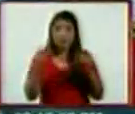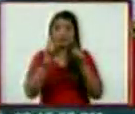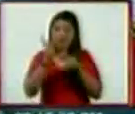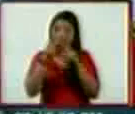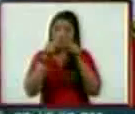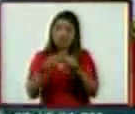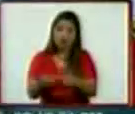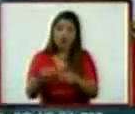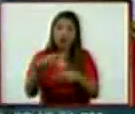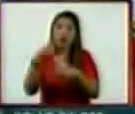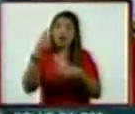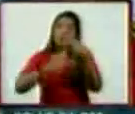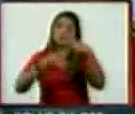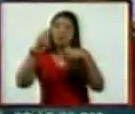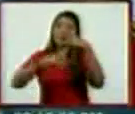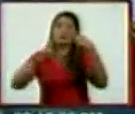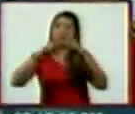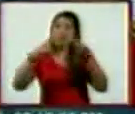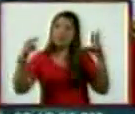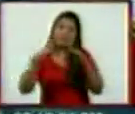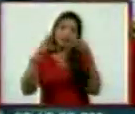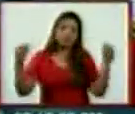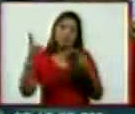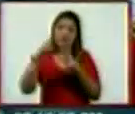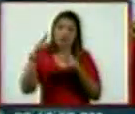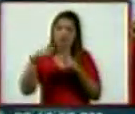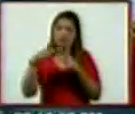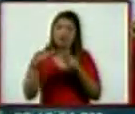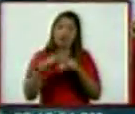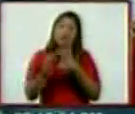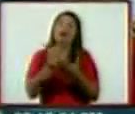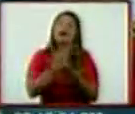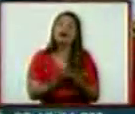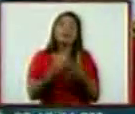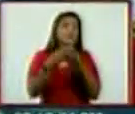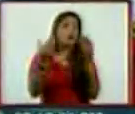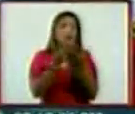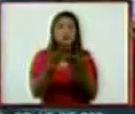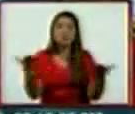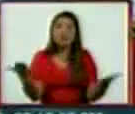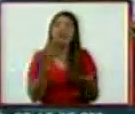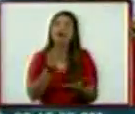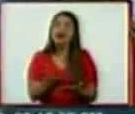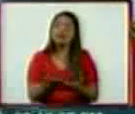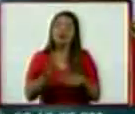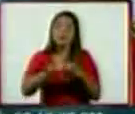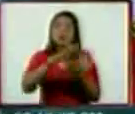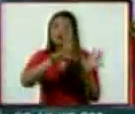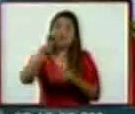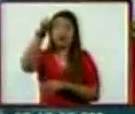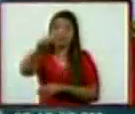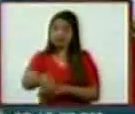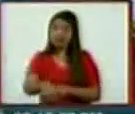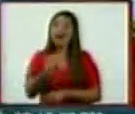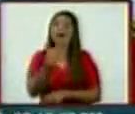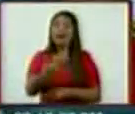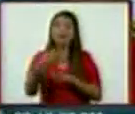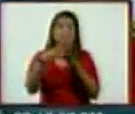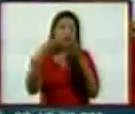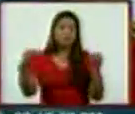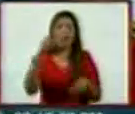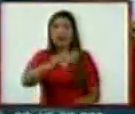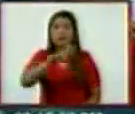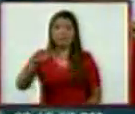construyendo la paz para todos los tachirenses. Entonces, gracias a todos por la asistencia. Desde aquí le agradezco a todos los tachirenses